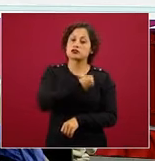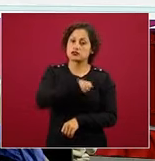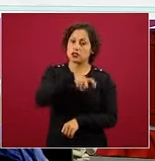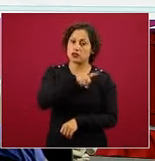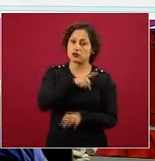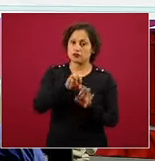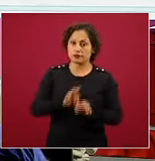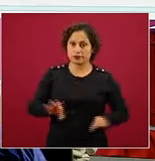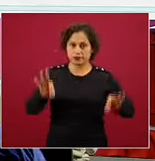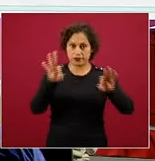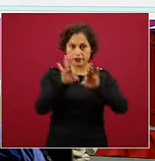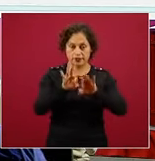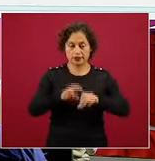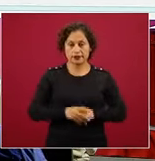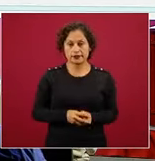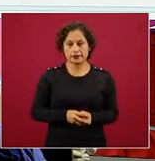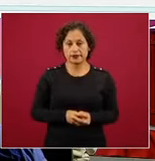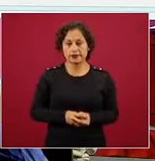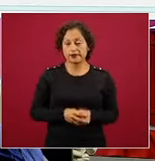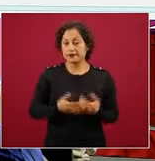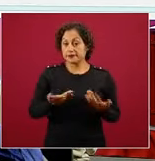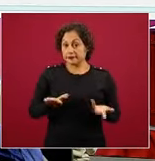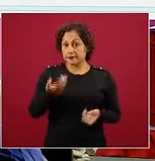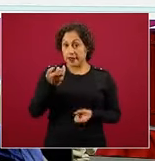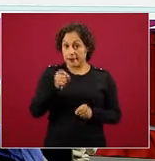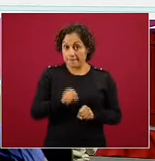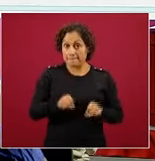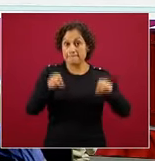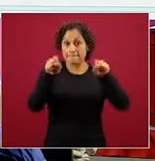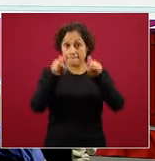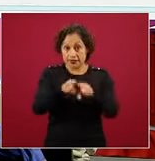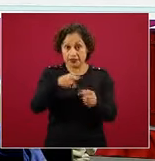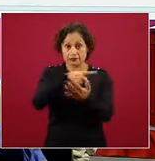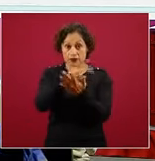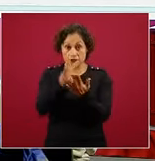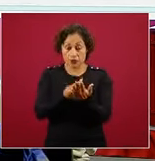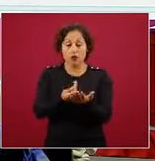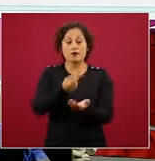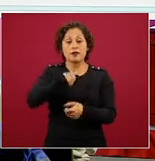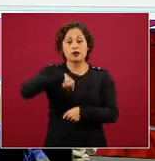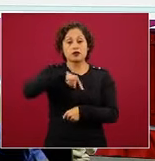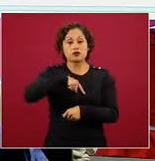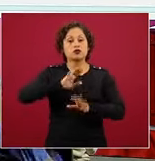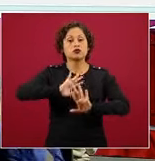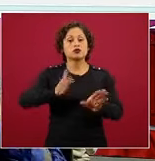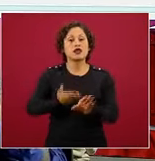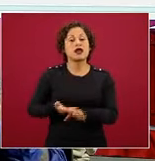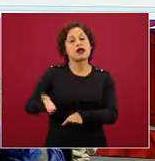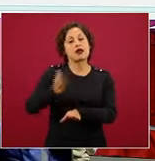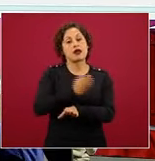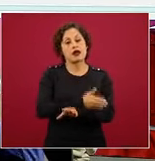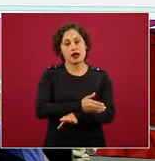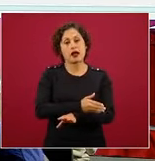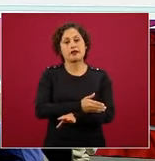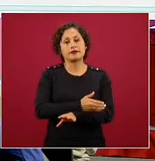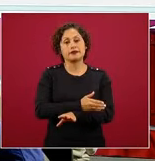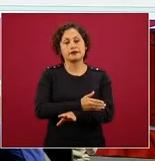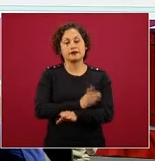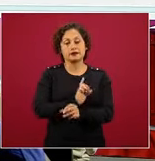Dentro de esta iniciativa nos tocó participar ya como centro